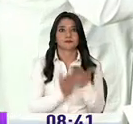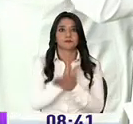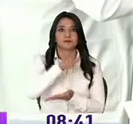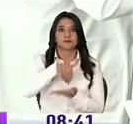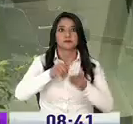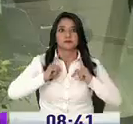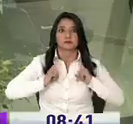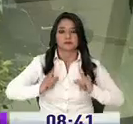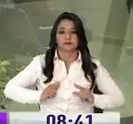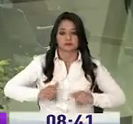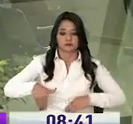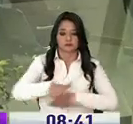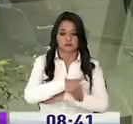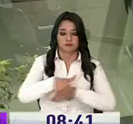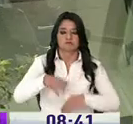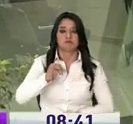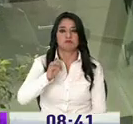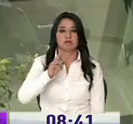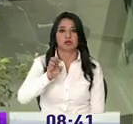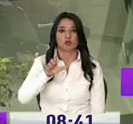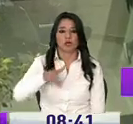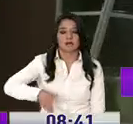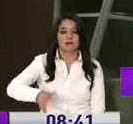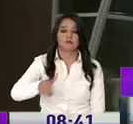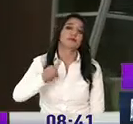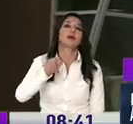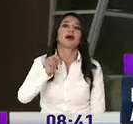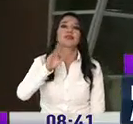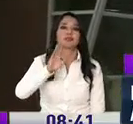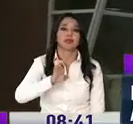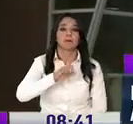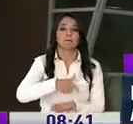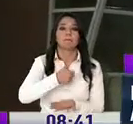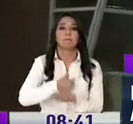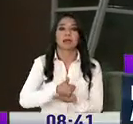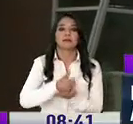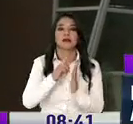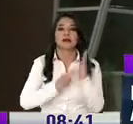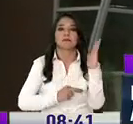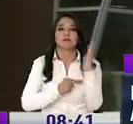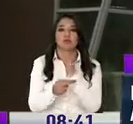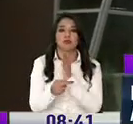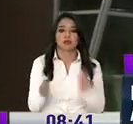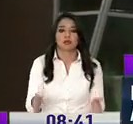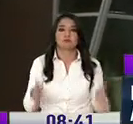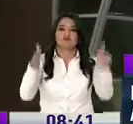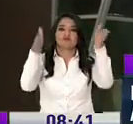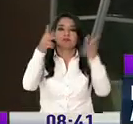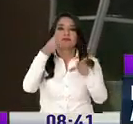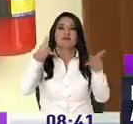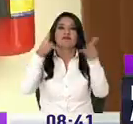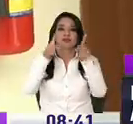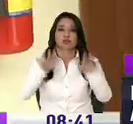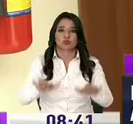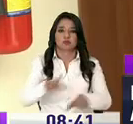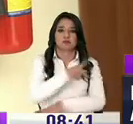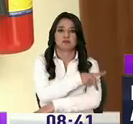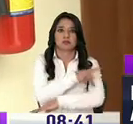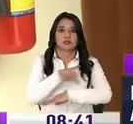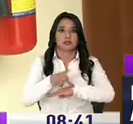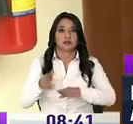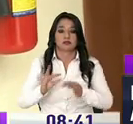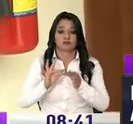está ubicado entre las calles Manuel Arrea y Antonio Ante, en la Plaza República, junto al edificio de la Prefectura de Pichincha. La infraestructura